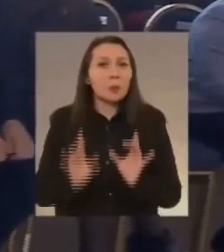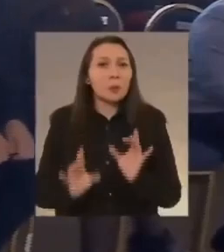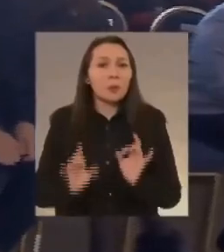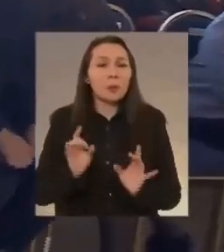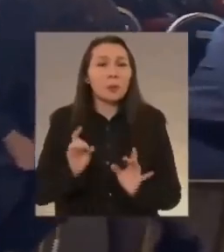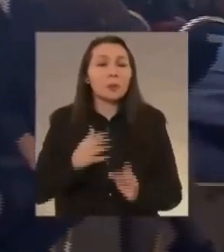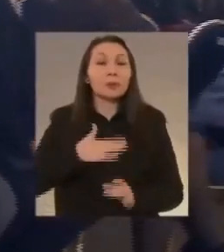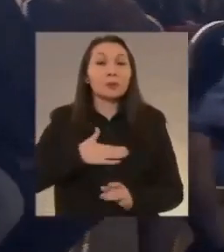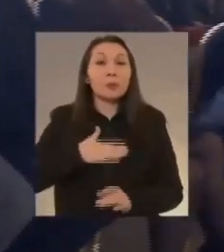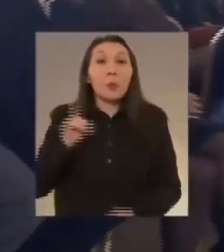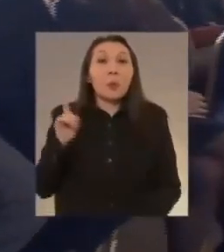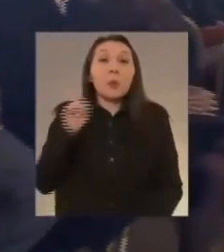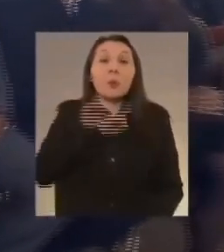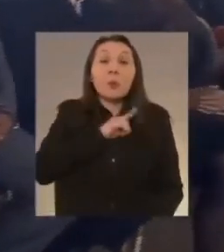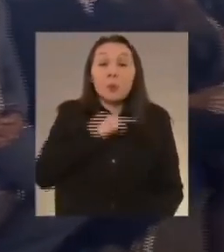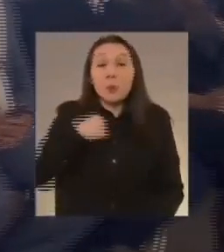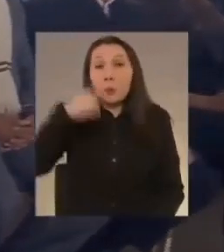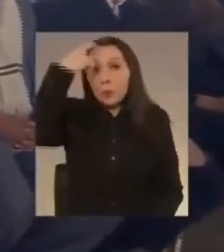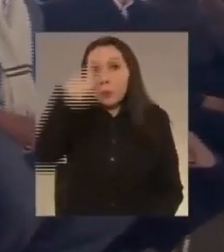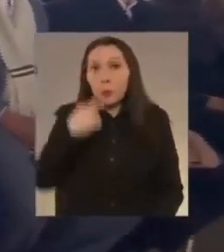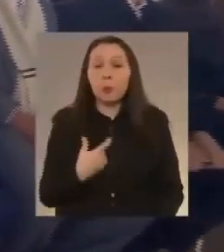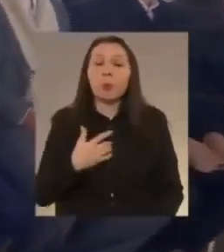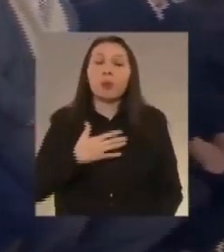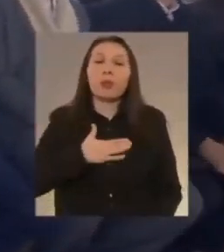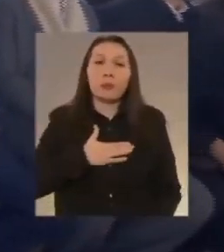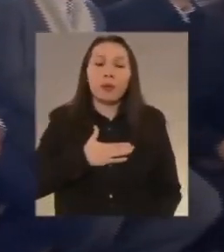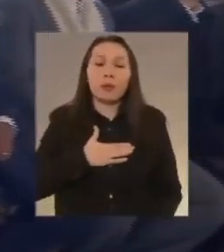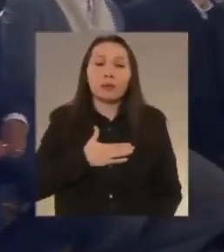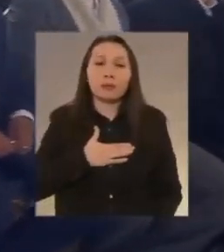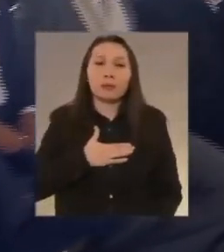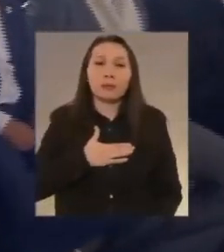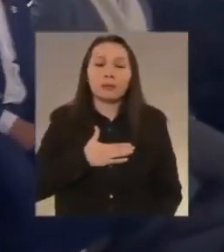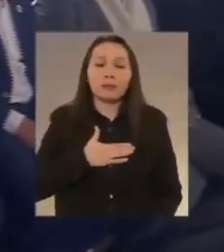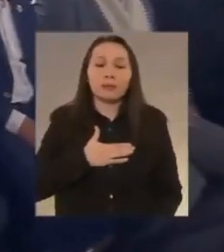Me tocó ser la última persona.